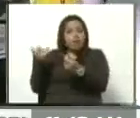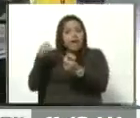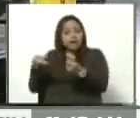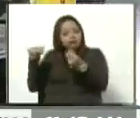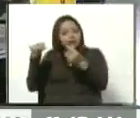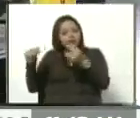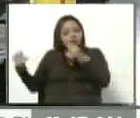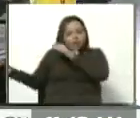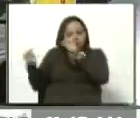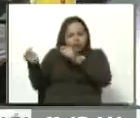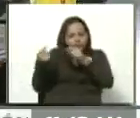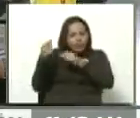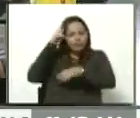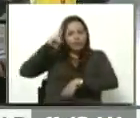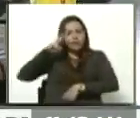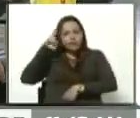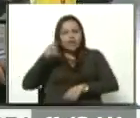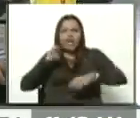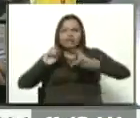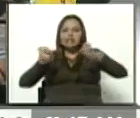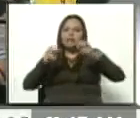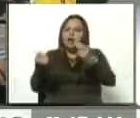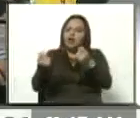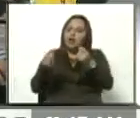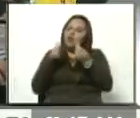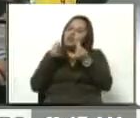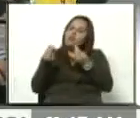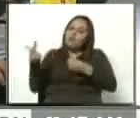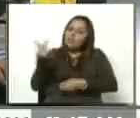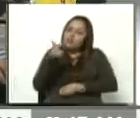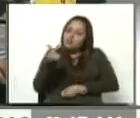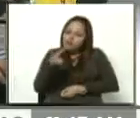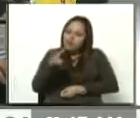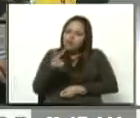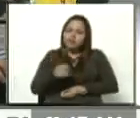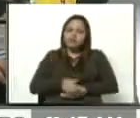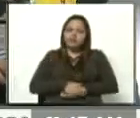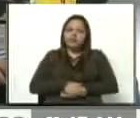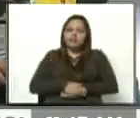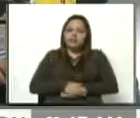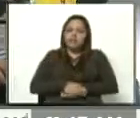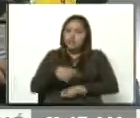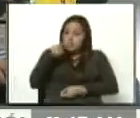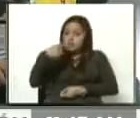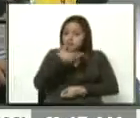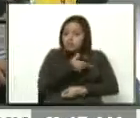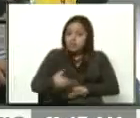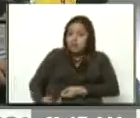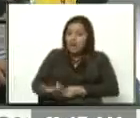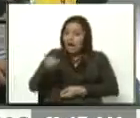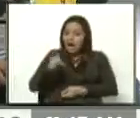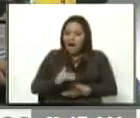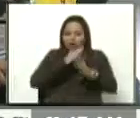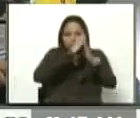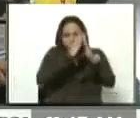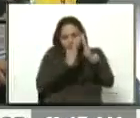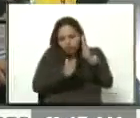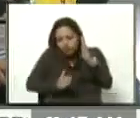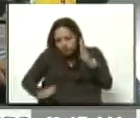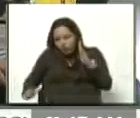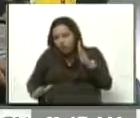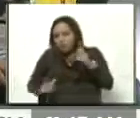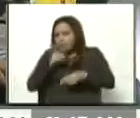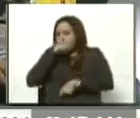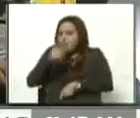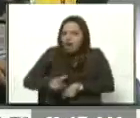tema económico y cómo Venezuela llegó un momento, bueno, el presidente también lo destaca, llegamos a tocar piso, fondo, por la